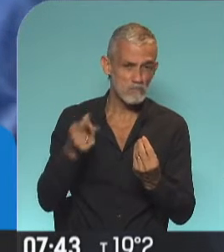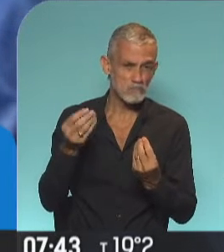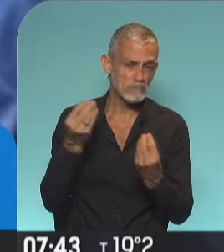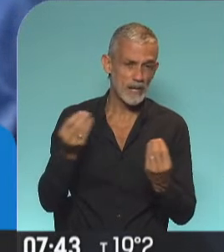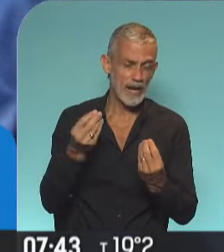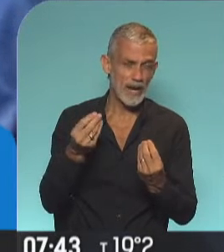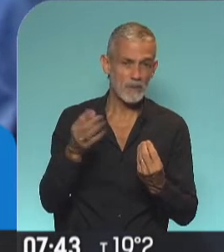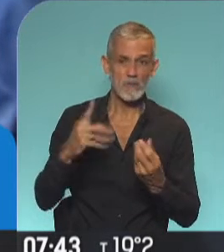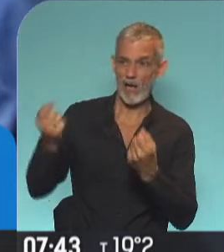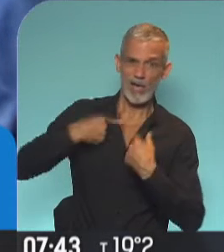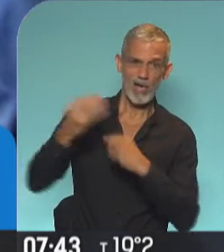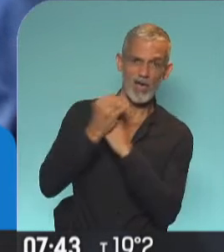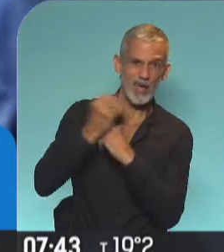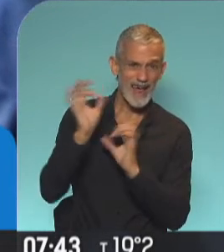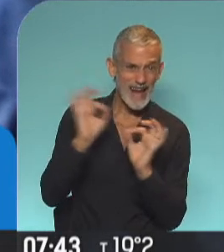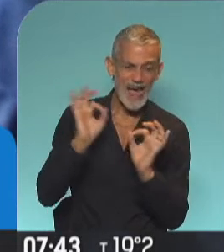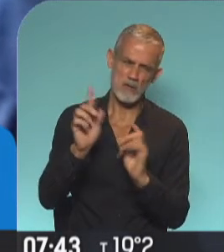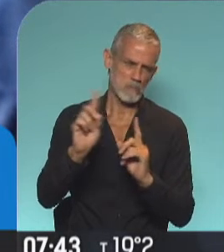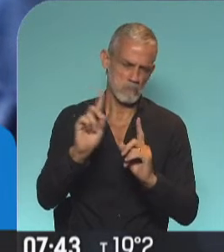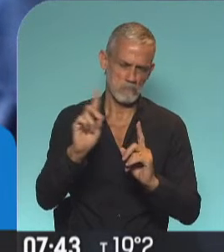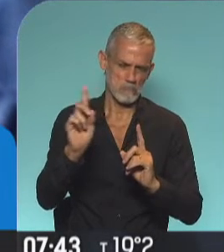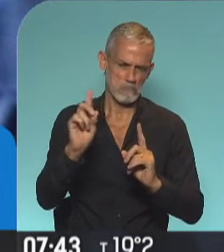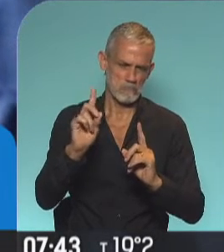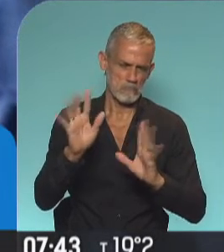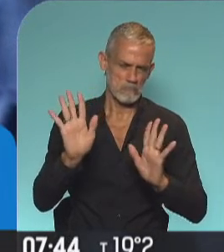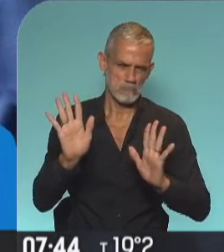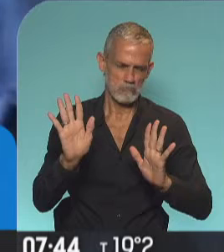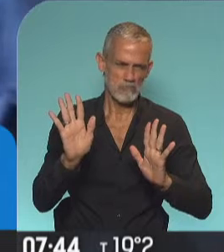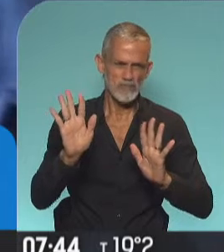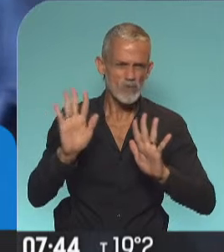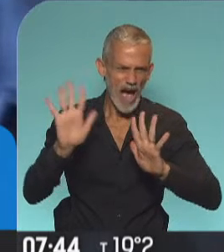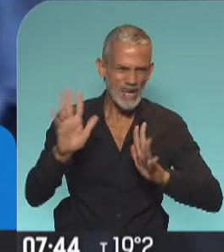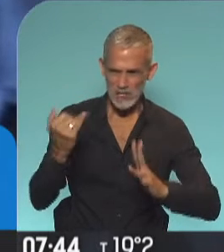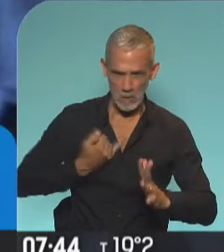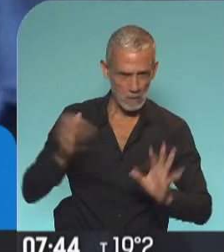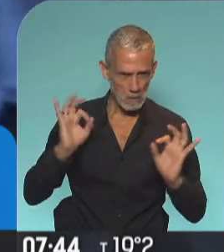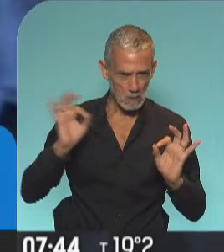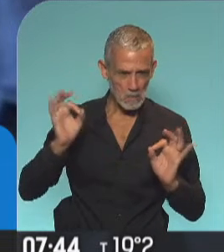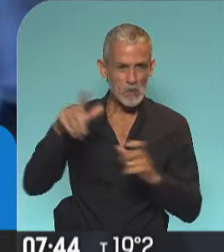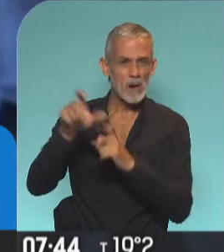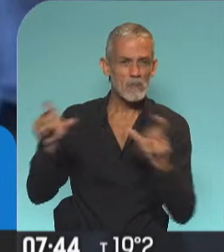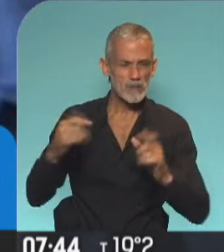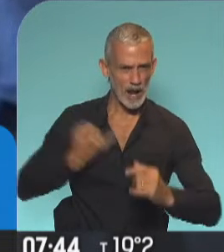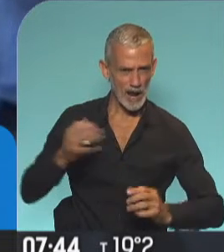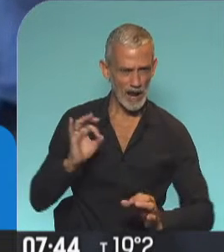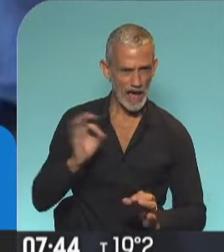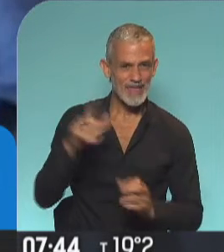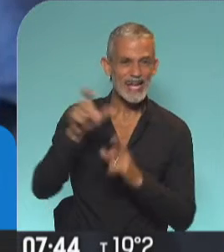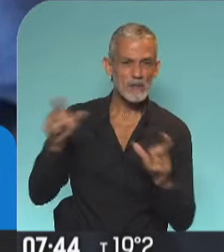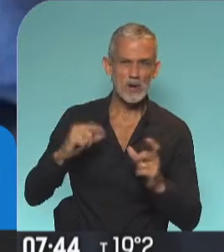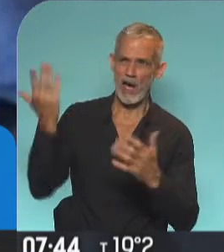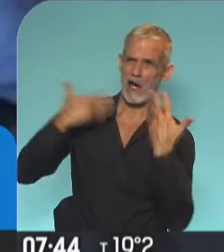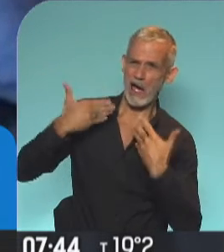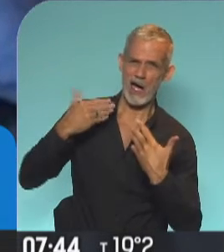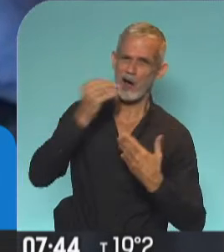porque no le daban de comer, ¿no? Nunca nos denunciaron eso, no nos denunciaron que la gente era maltratada y